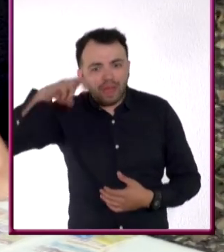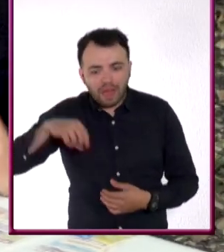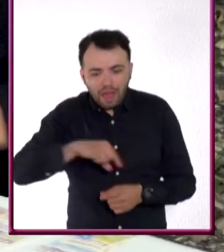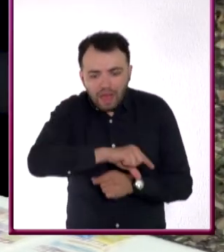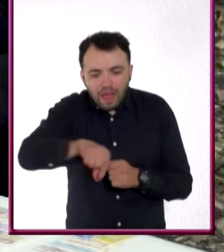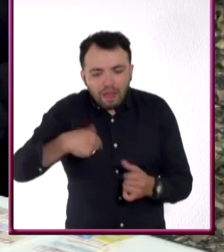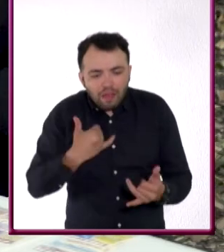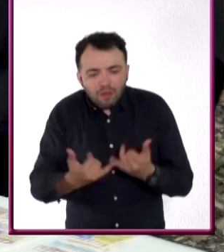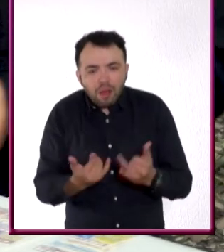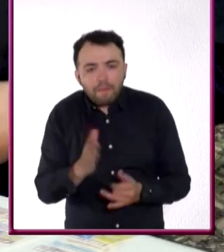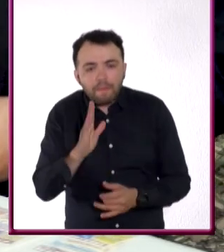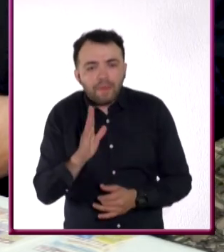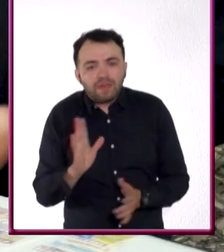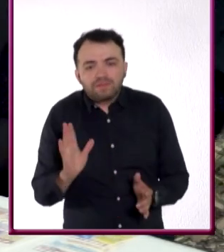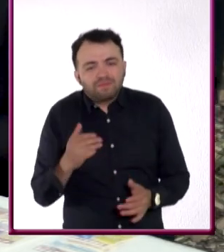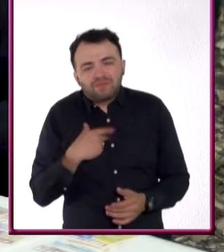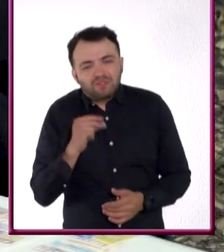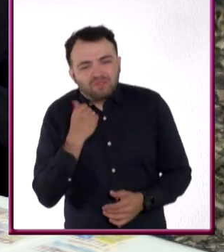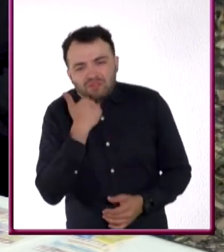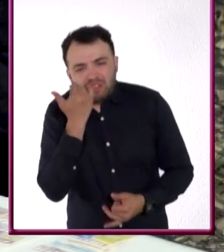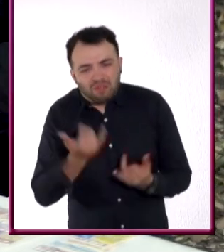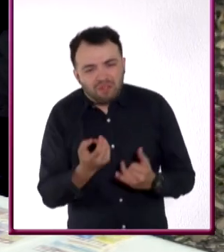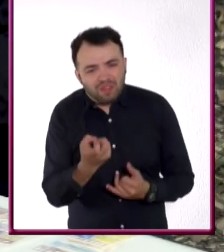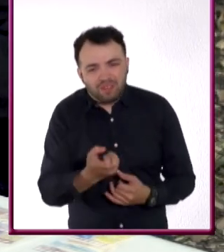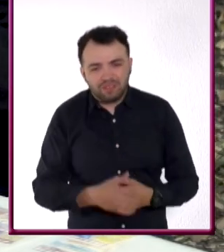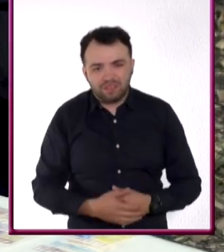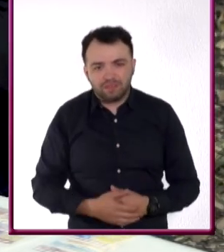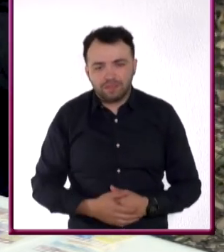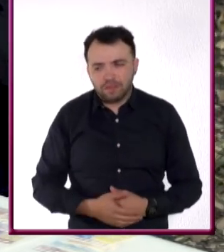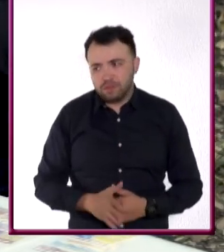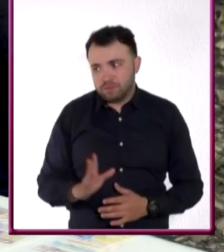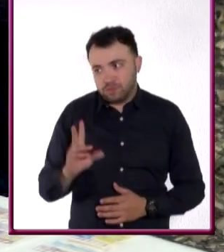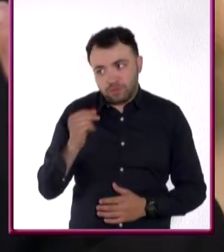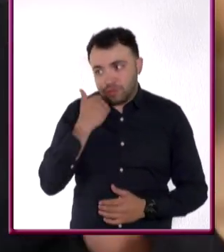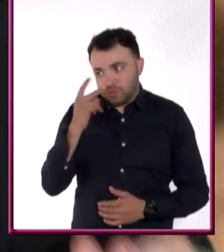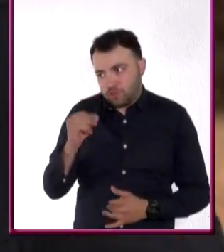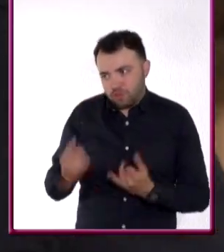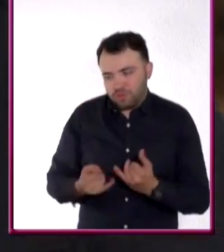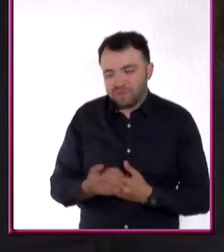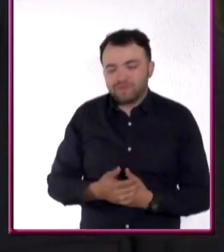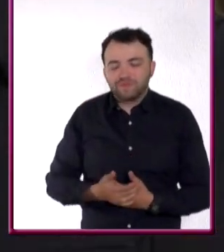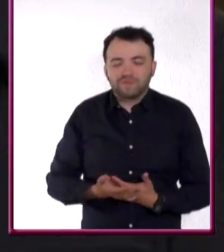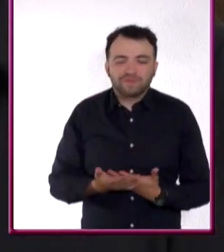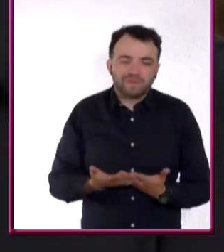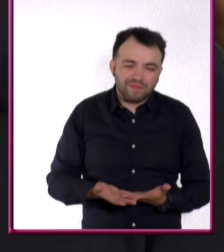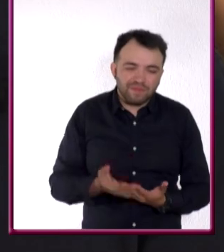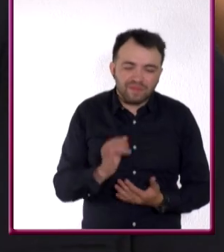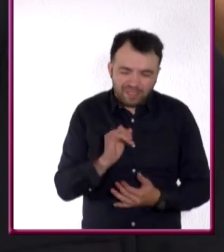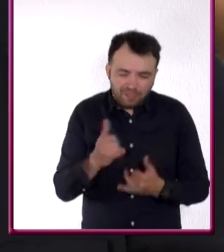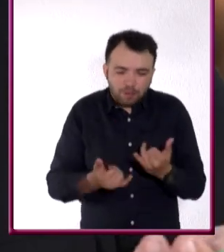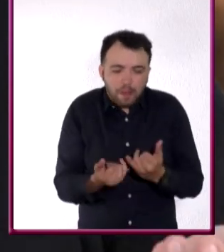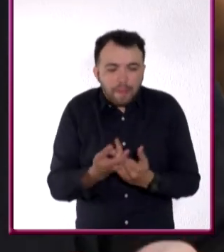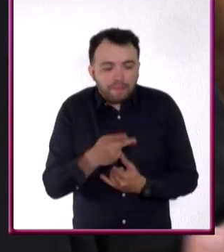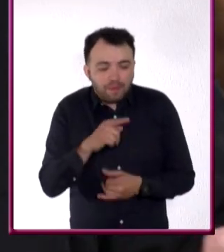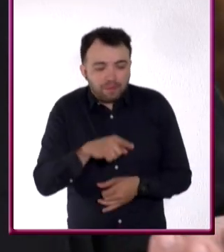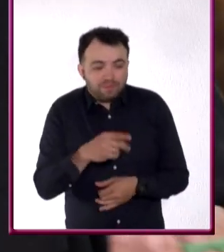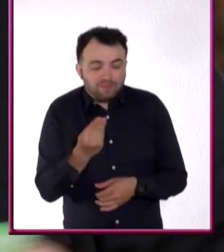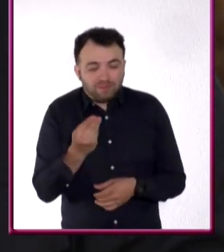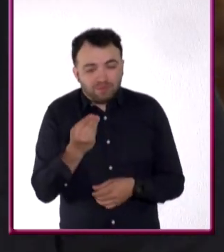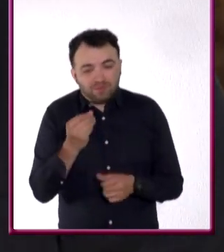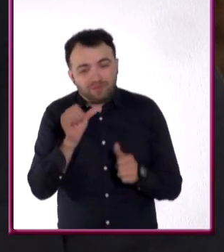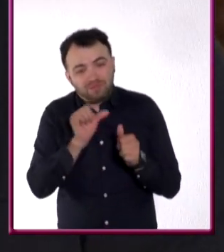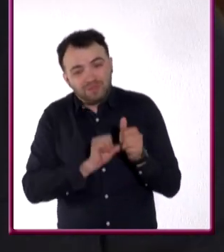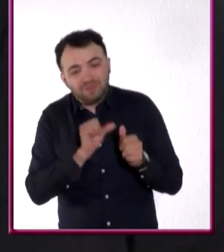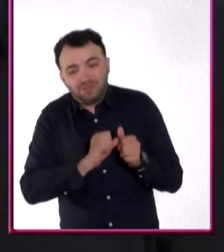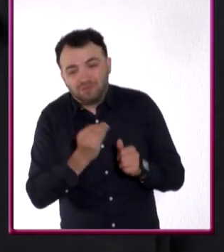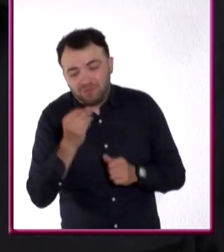Ay, pues si no quieres no jugamos, ¿eh? No, sí jugamos. Me refiero a que han sido meses muy difíciles. Pero ya no queda más que seguir